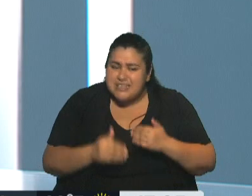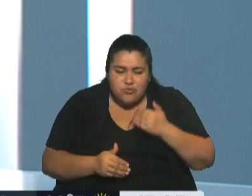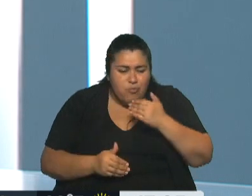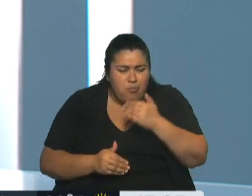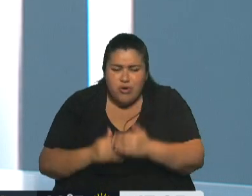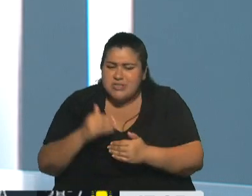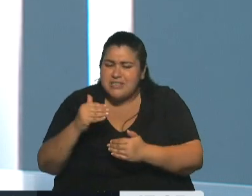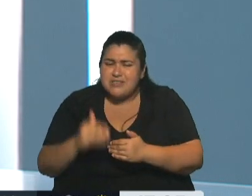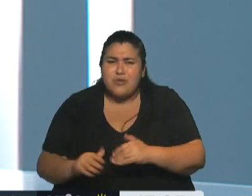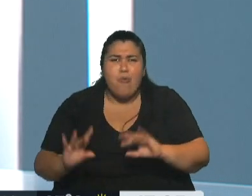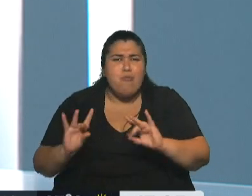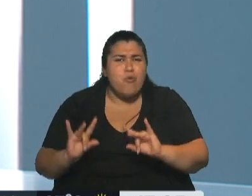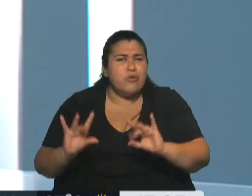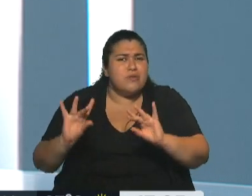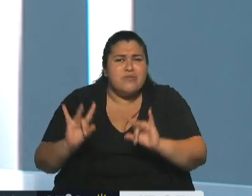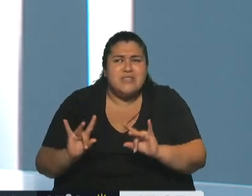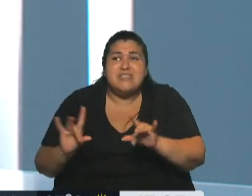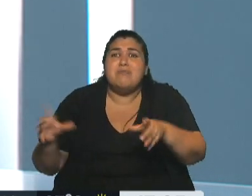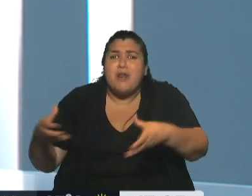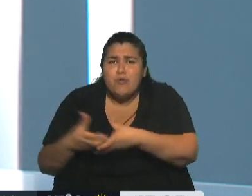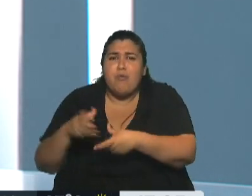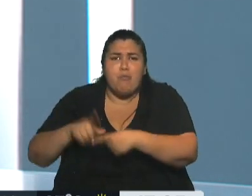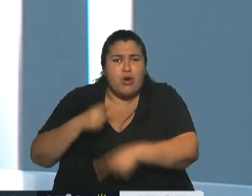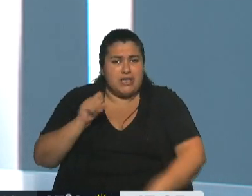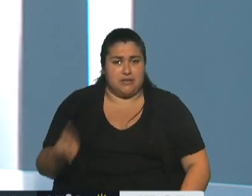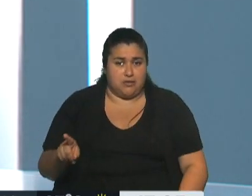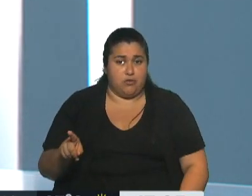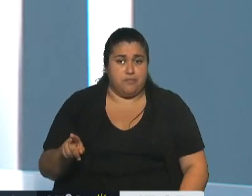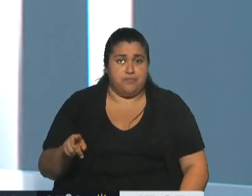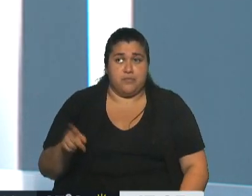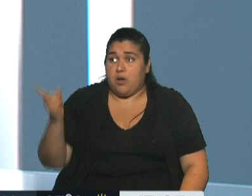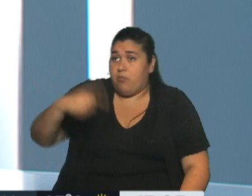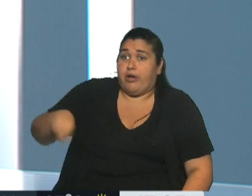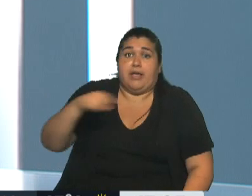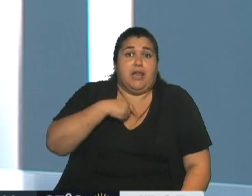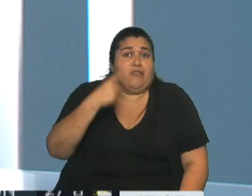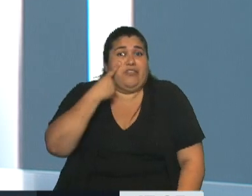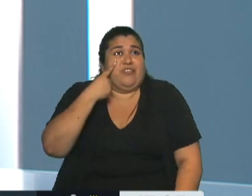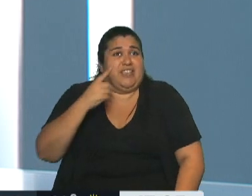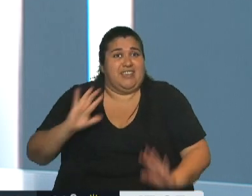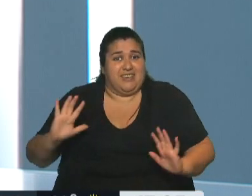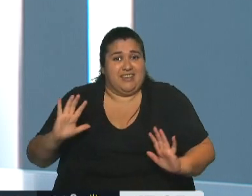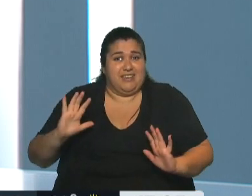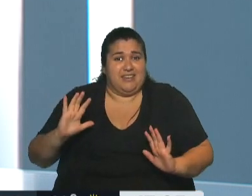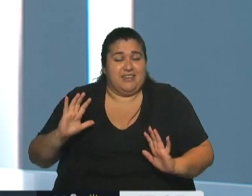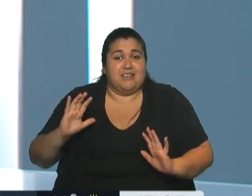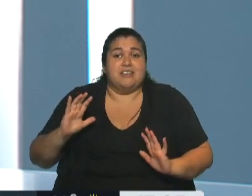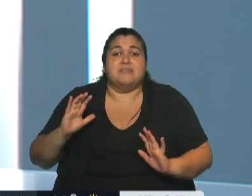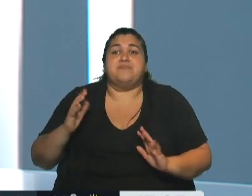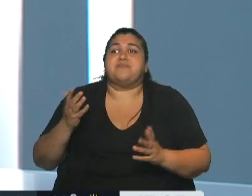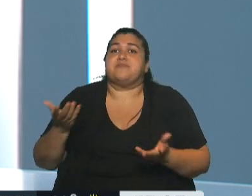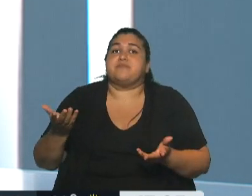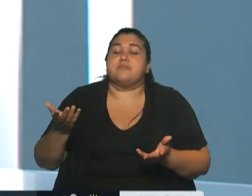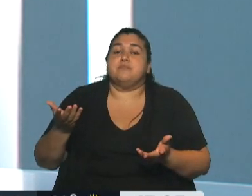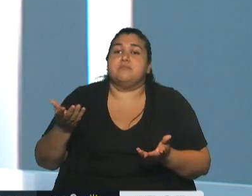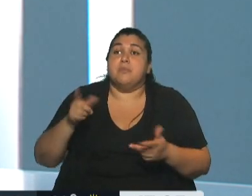complejo, inclusive para la clase política. O sea, la clase política en un momento dice, bueno, nosotros también queremos vivir. Quiero decir que también en un punto la propia clase política